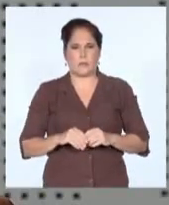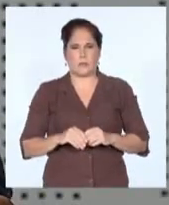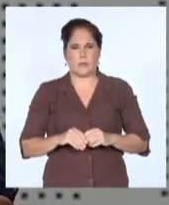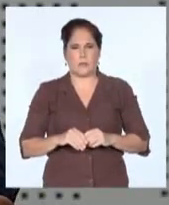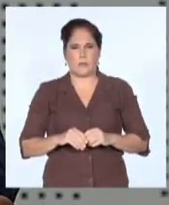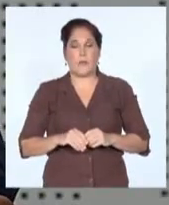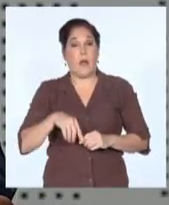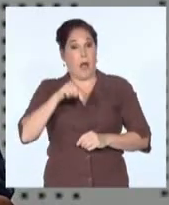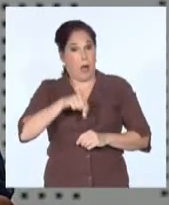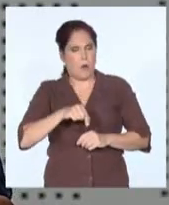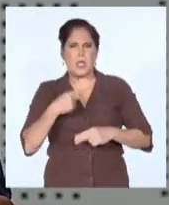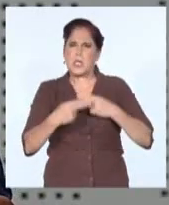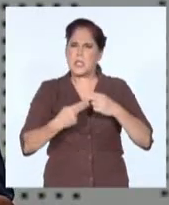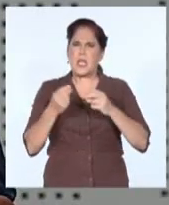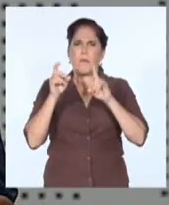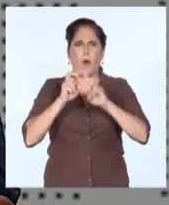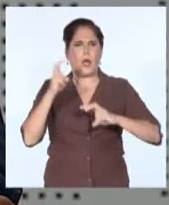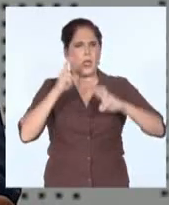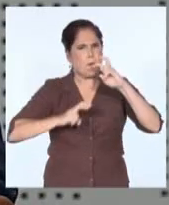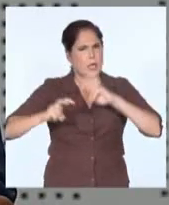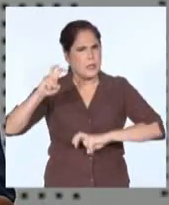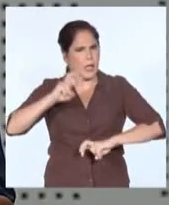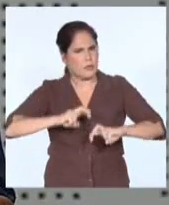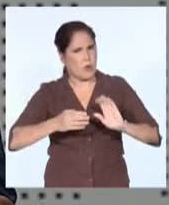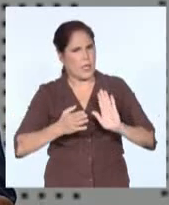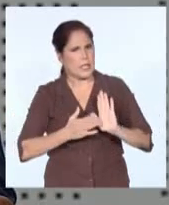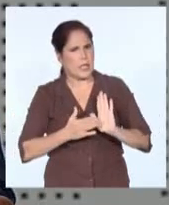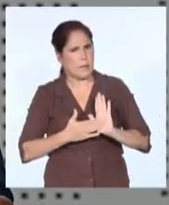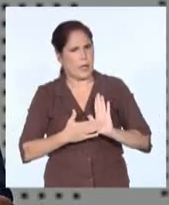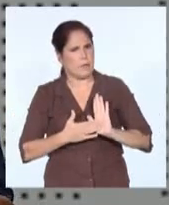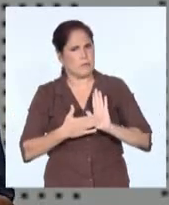Realizamos investigaciones y esto se refleja